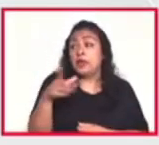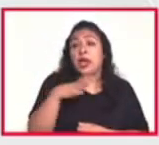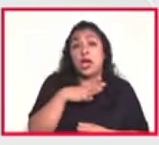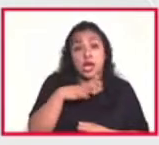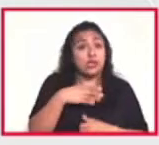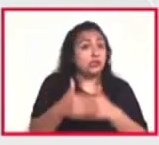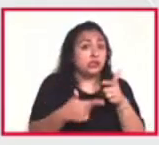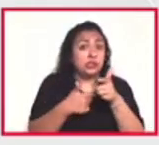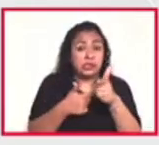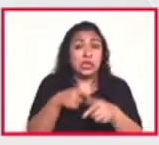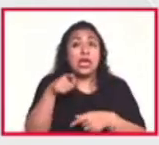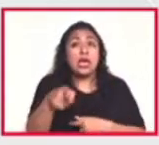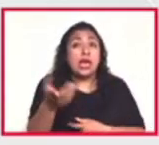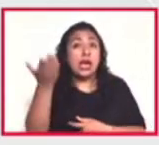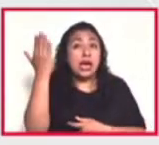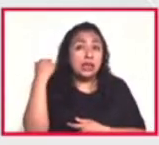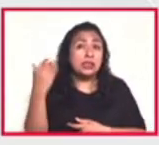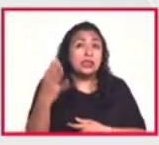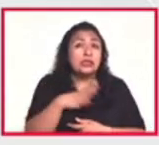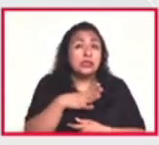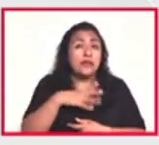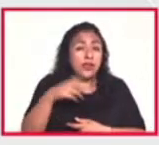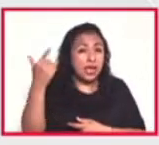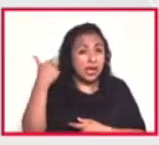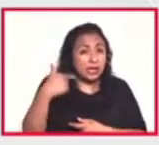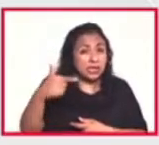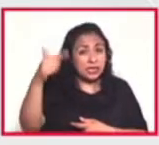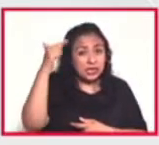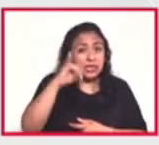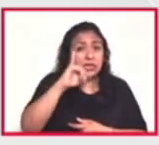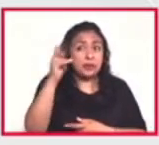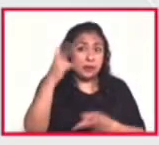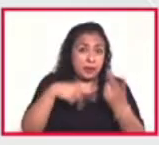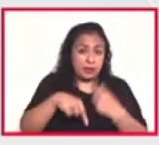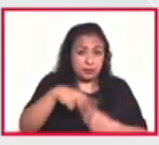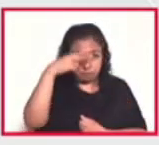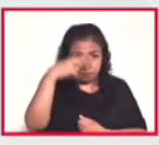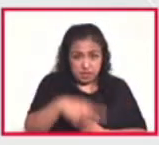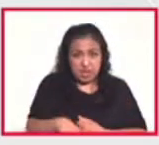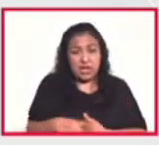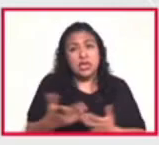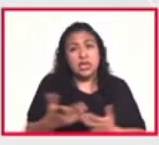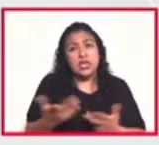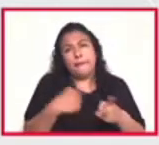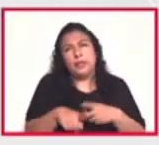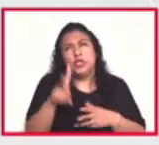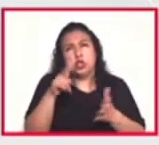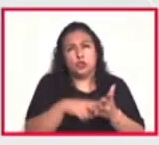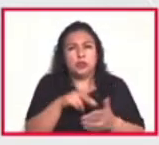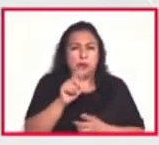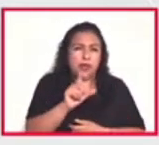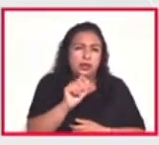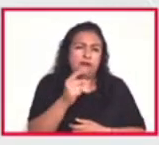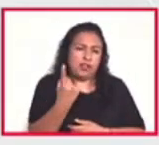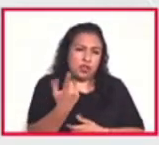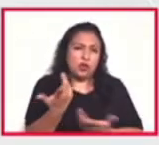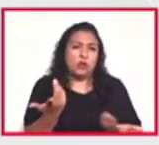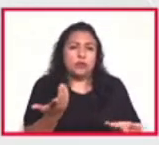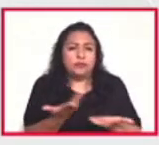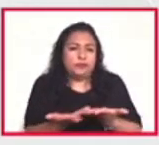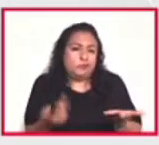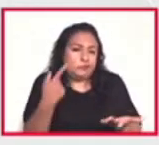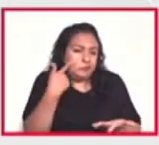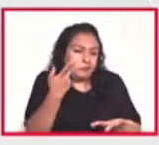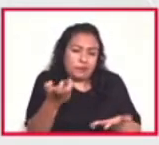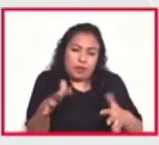Ella tenía una gira en la que iba a estar en México, bueno, que iba a empezar en 2020, 2021, evidentemente todo esto